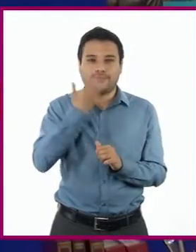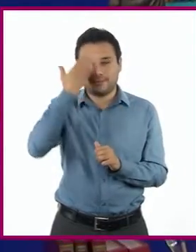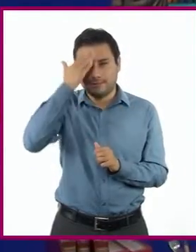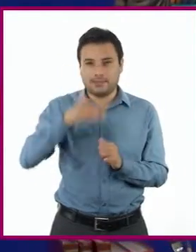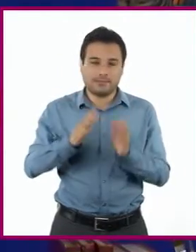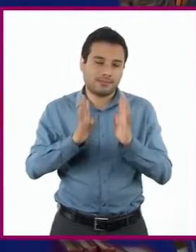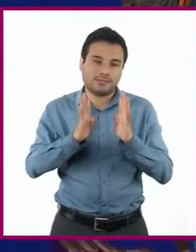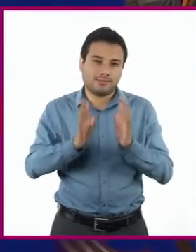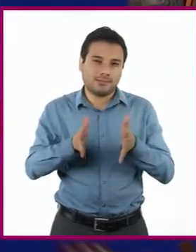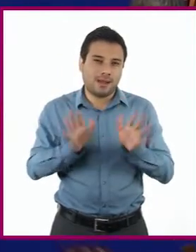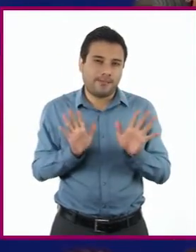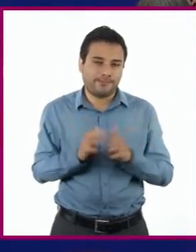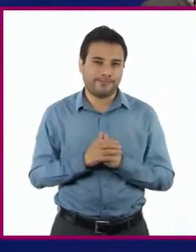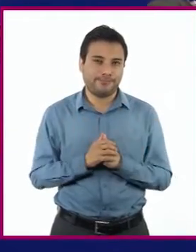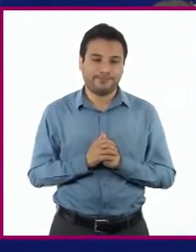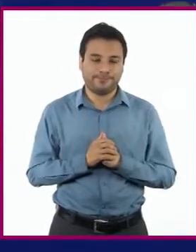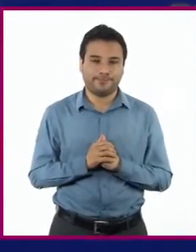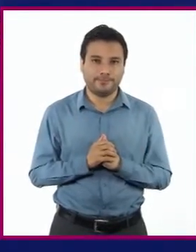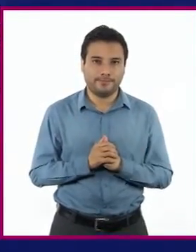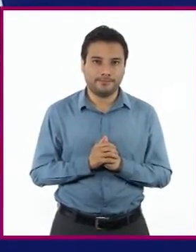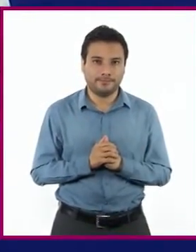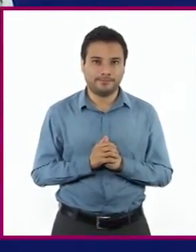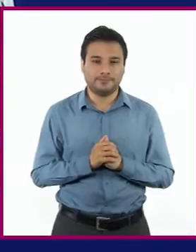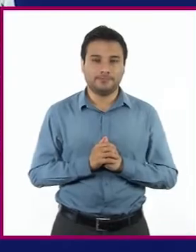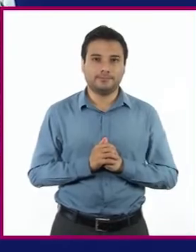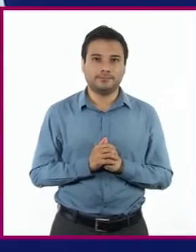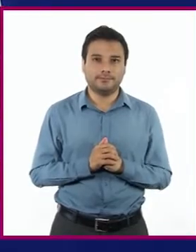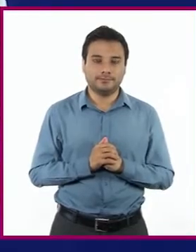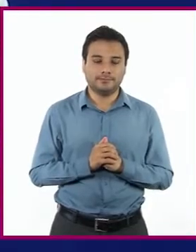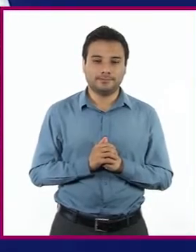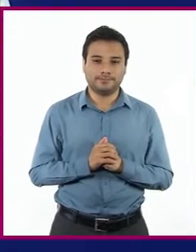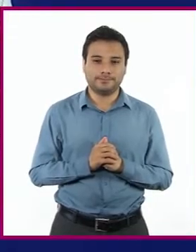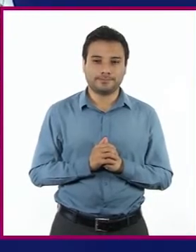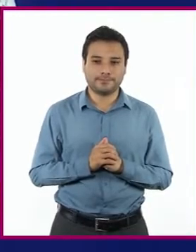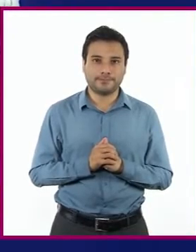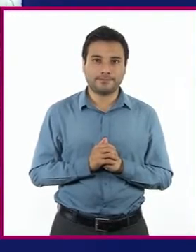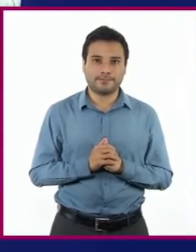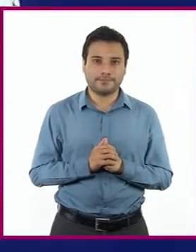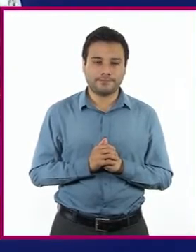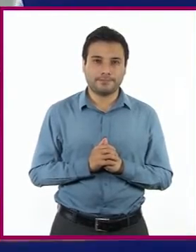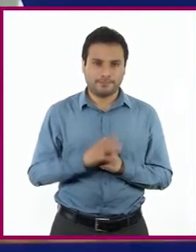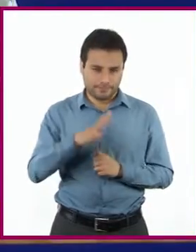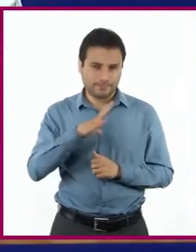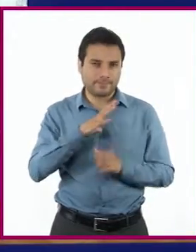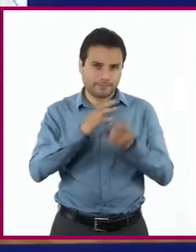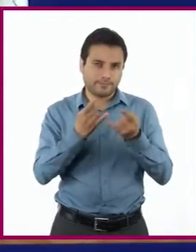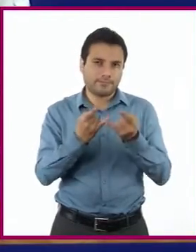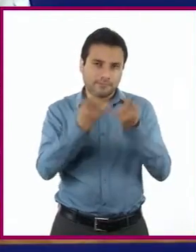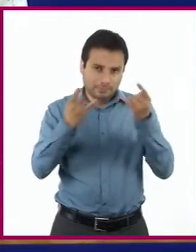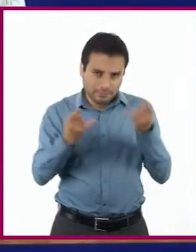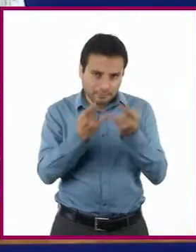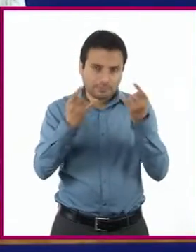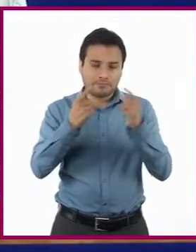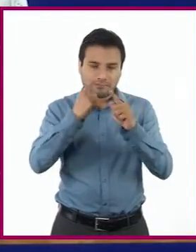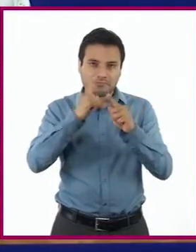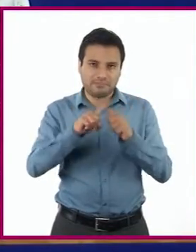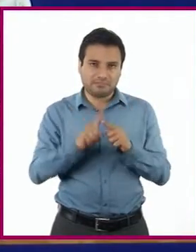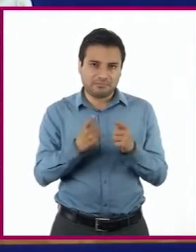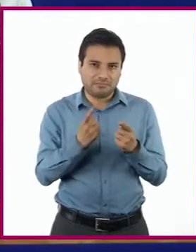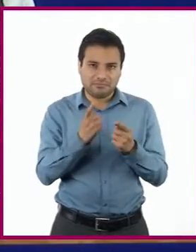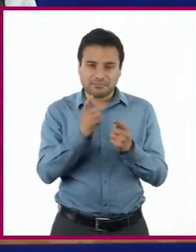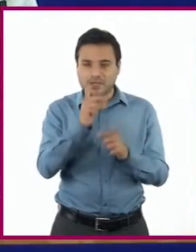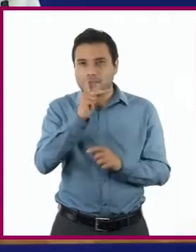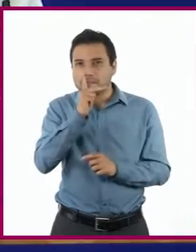tipo de expresiones que se usan en los textos autobiográficos y sobre todo permiten al lector reconocer los pasajes